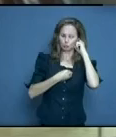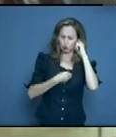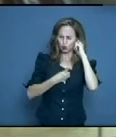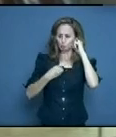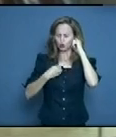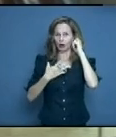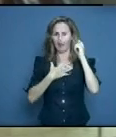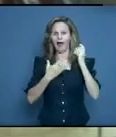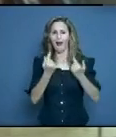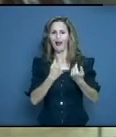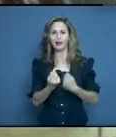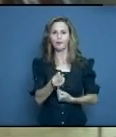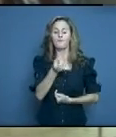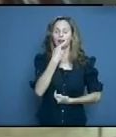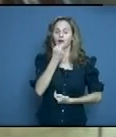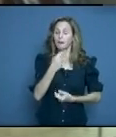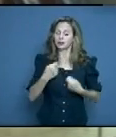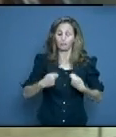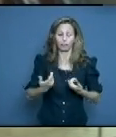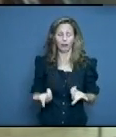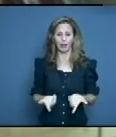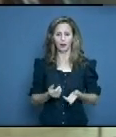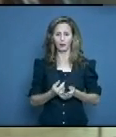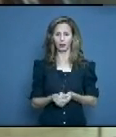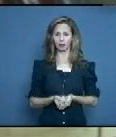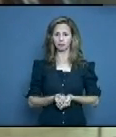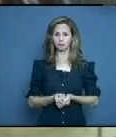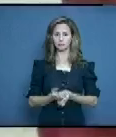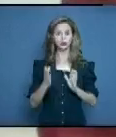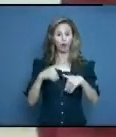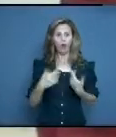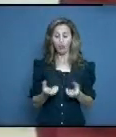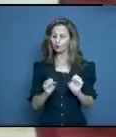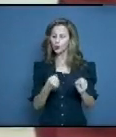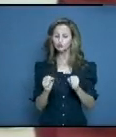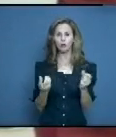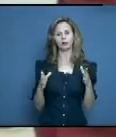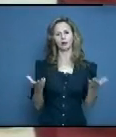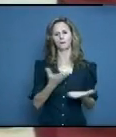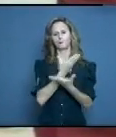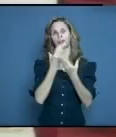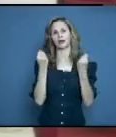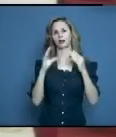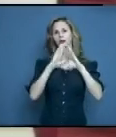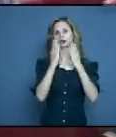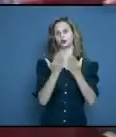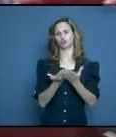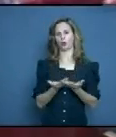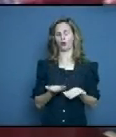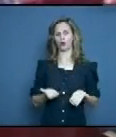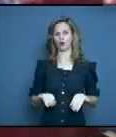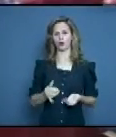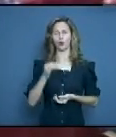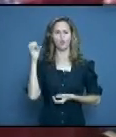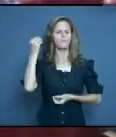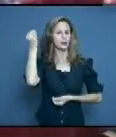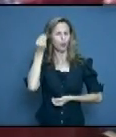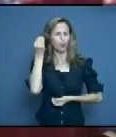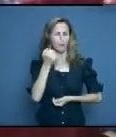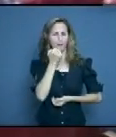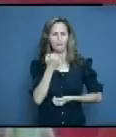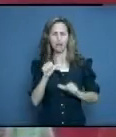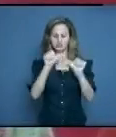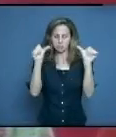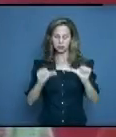entonces la situación se nos va de las manos. No obstante, no se pierde un minuto aquí. Lo que más preocupa es el sistema de